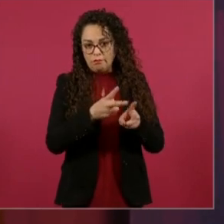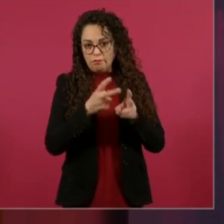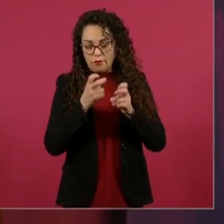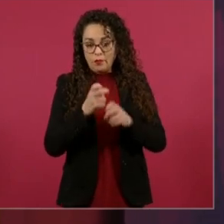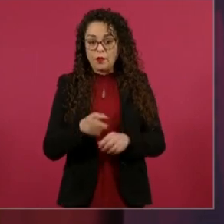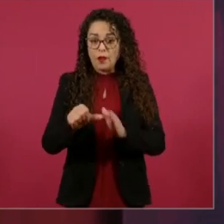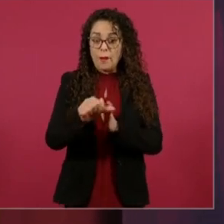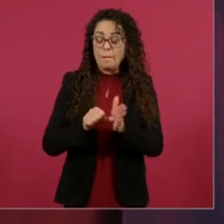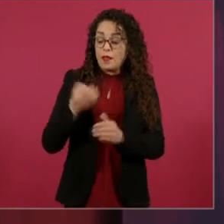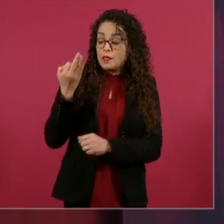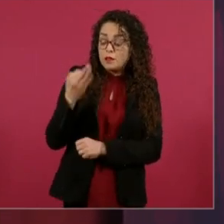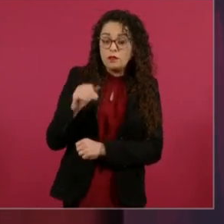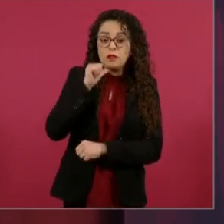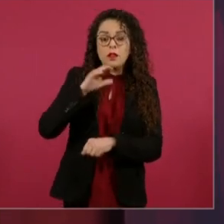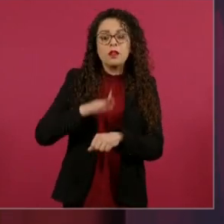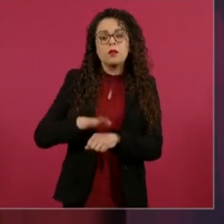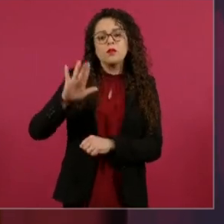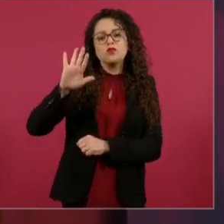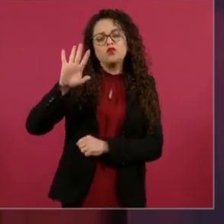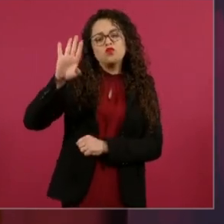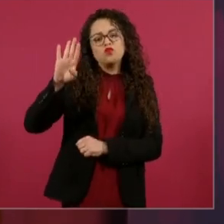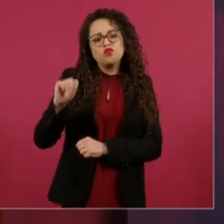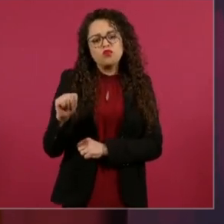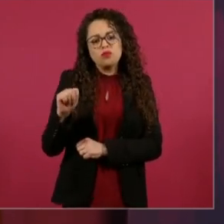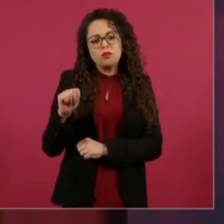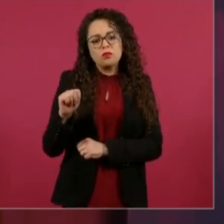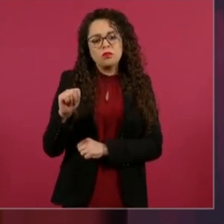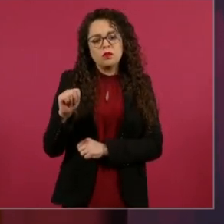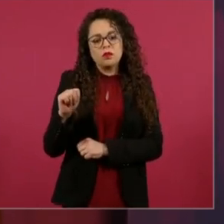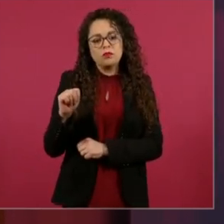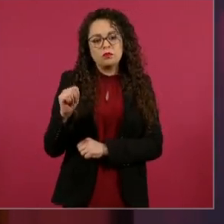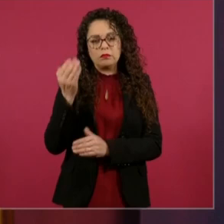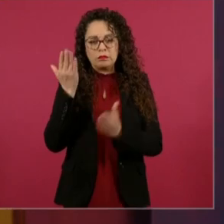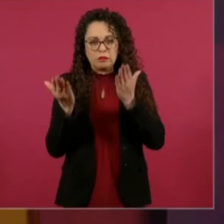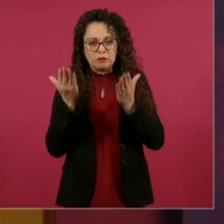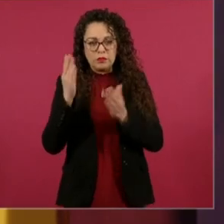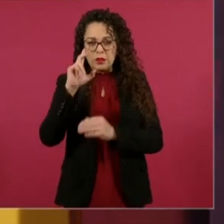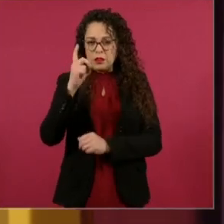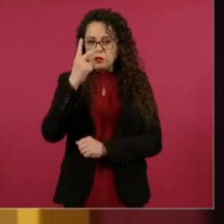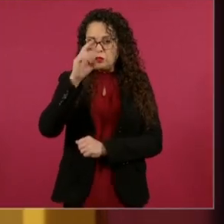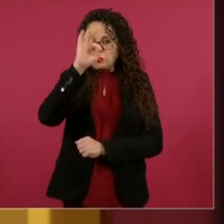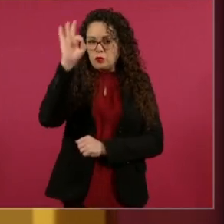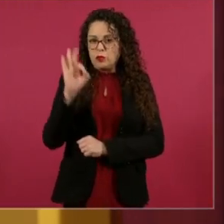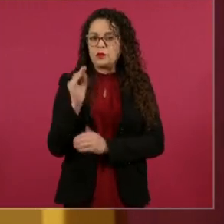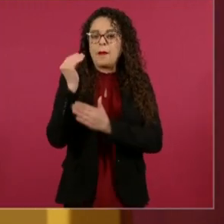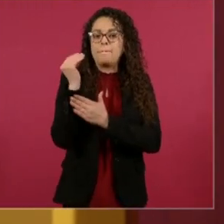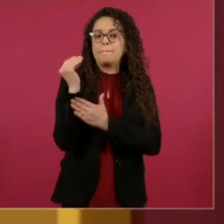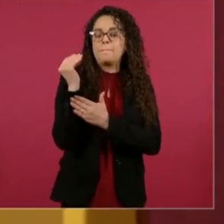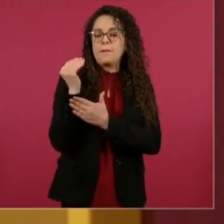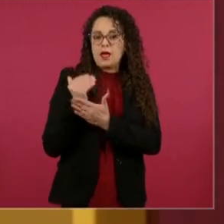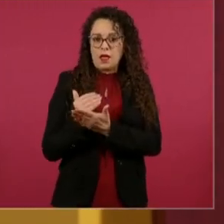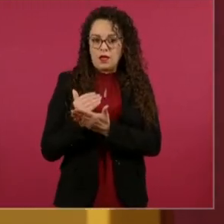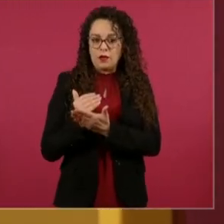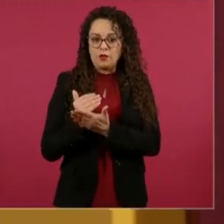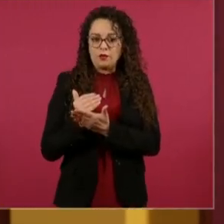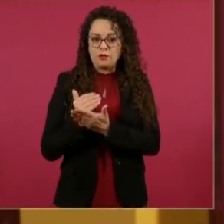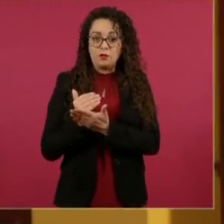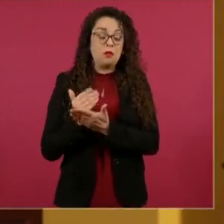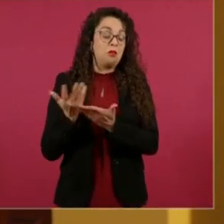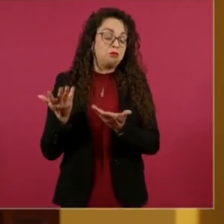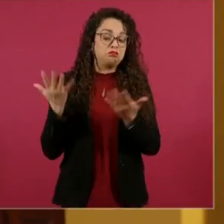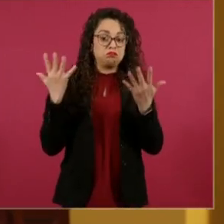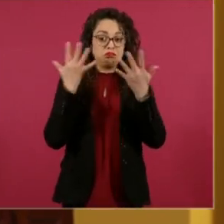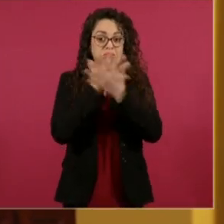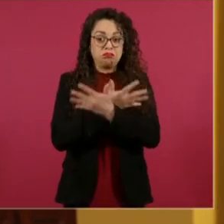solamente 59, entonces es un menos 32%. Consideramos que está dando resultado